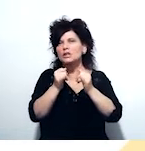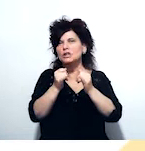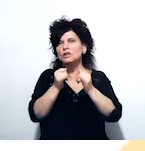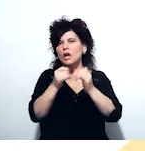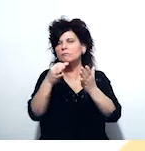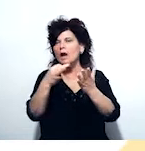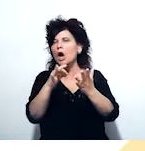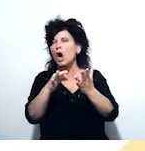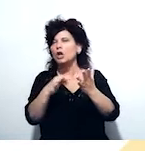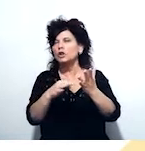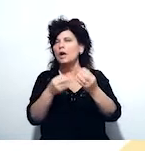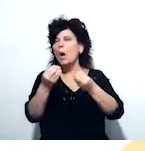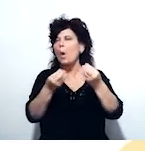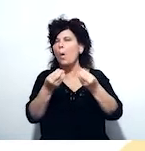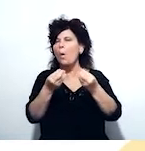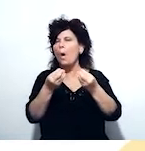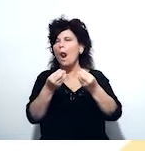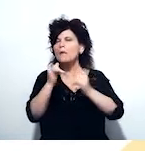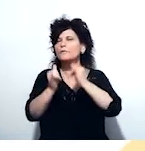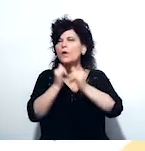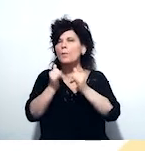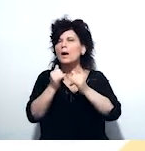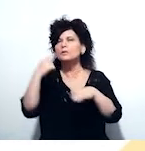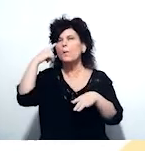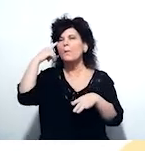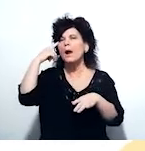a quien controla qué contenido considera